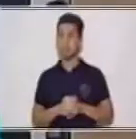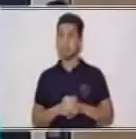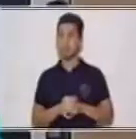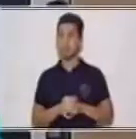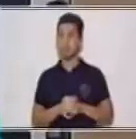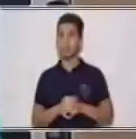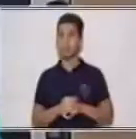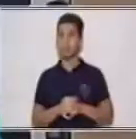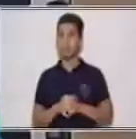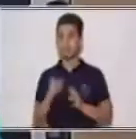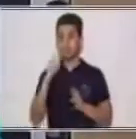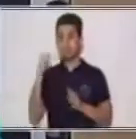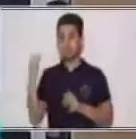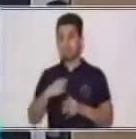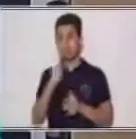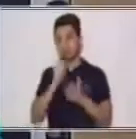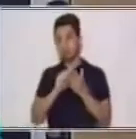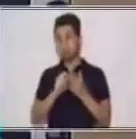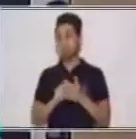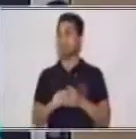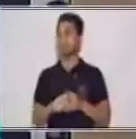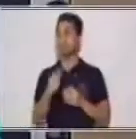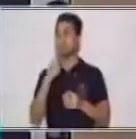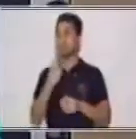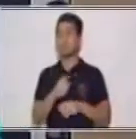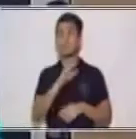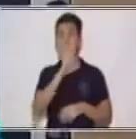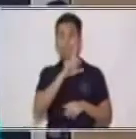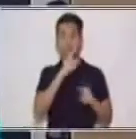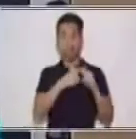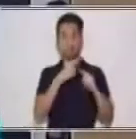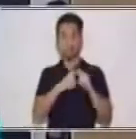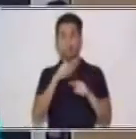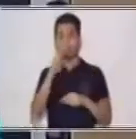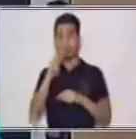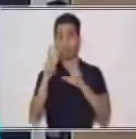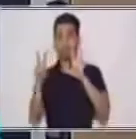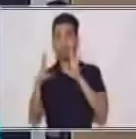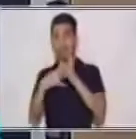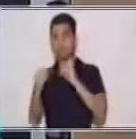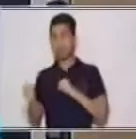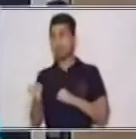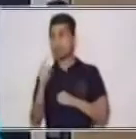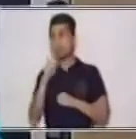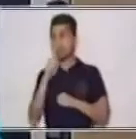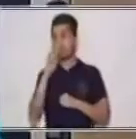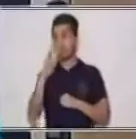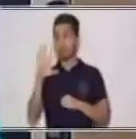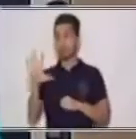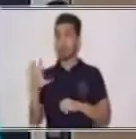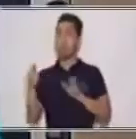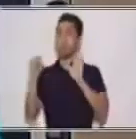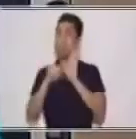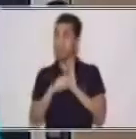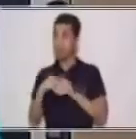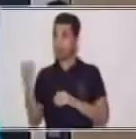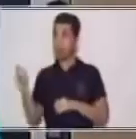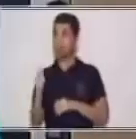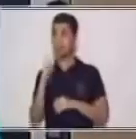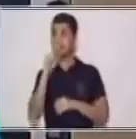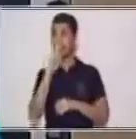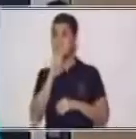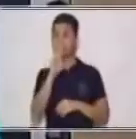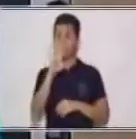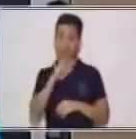Por 4. Uh-huh. Nuevamente operamos. 5 por 27, 135. 135 menos 5 por 4,